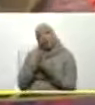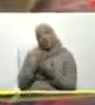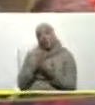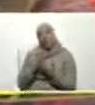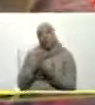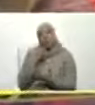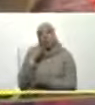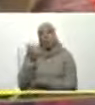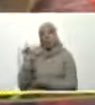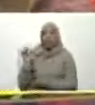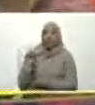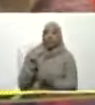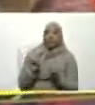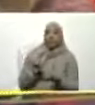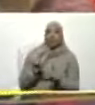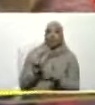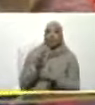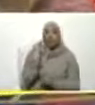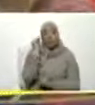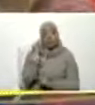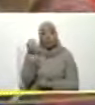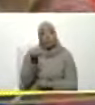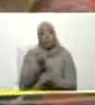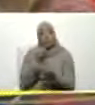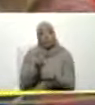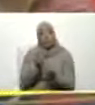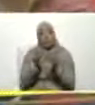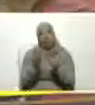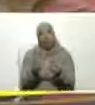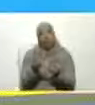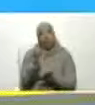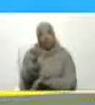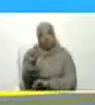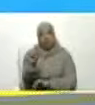traer el mensaje de las siete fuerzas.